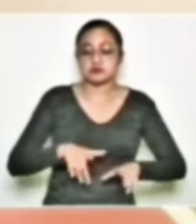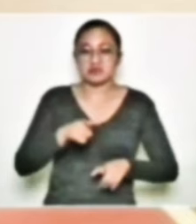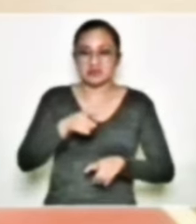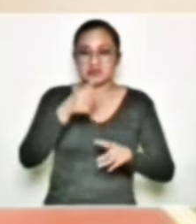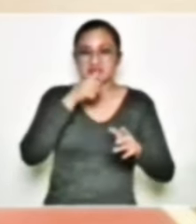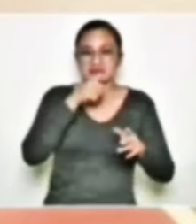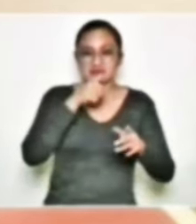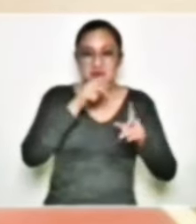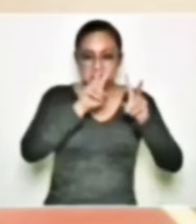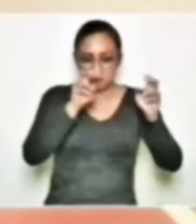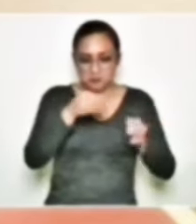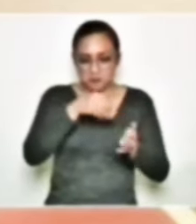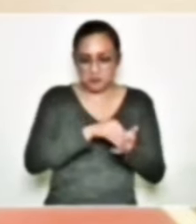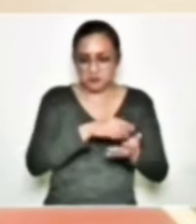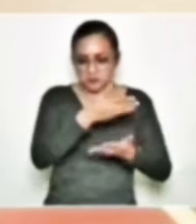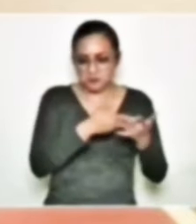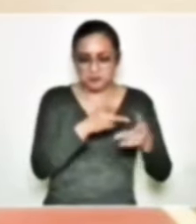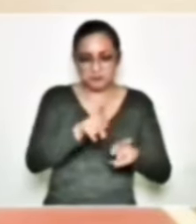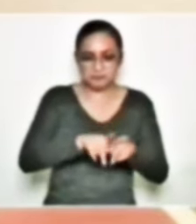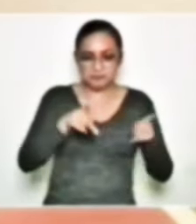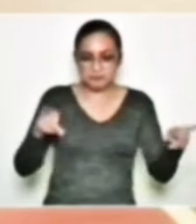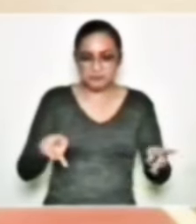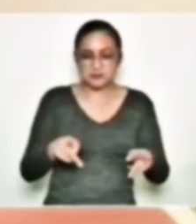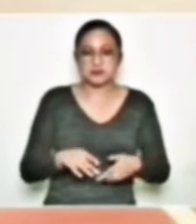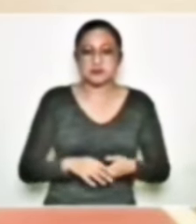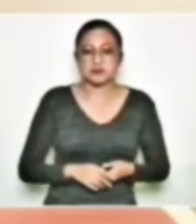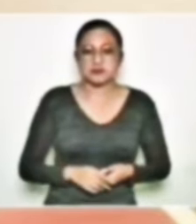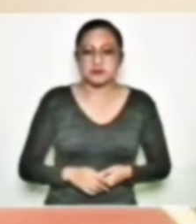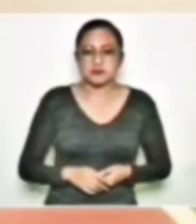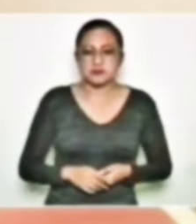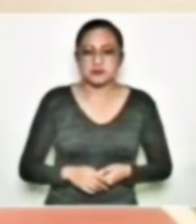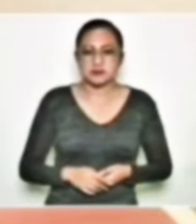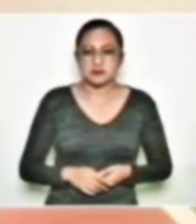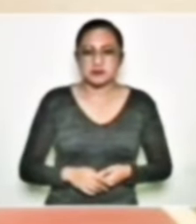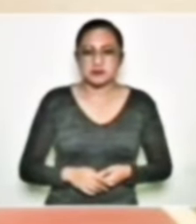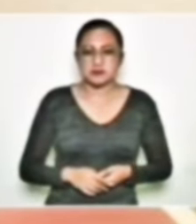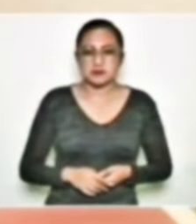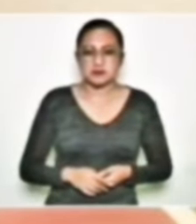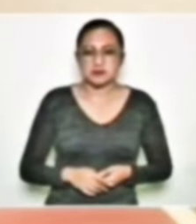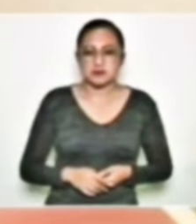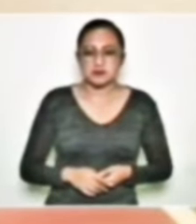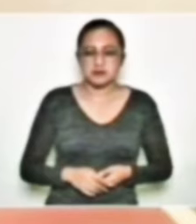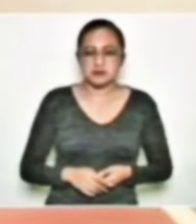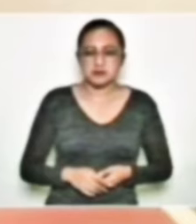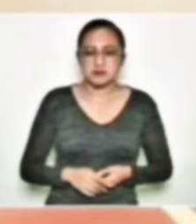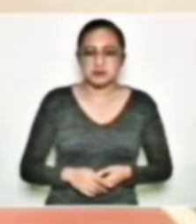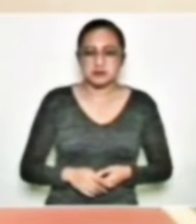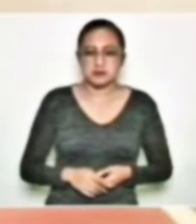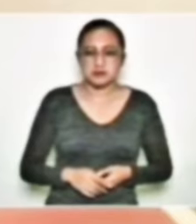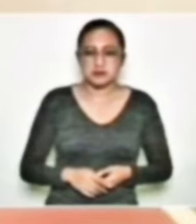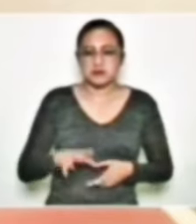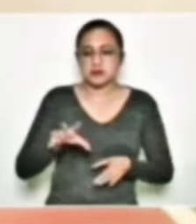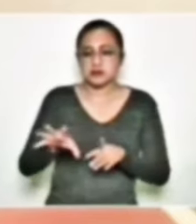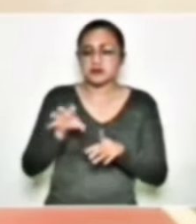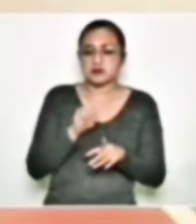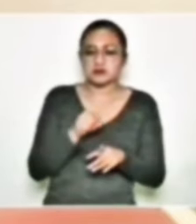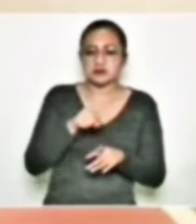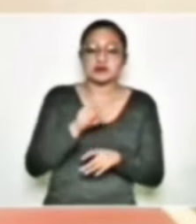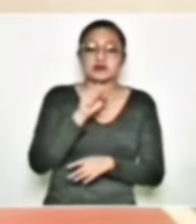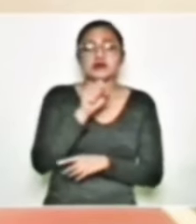nota que saca Reto Diario, ¿verdad? Pero tomada de sin